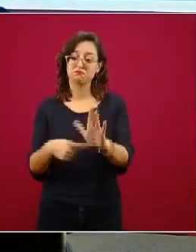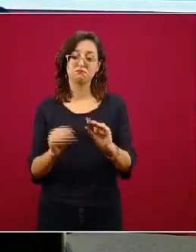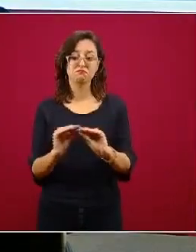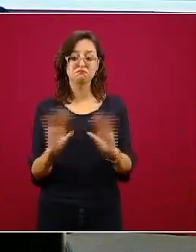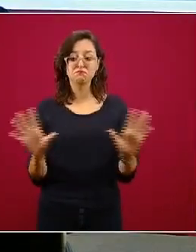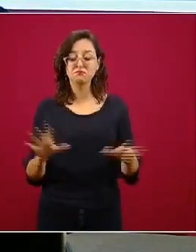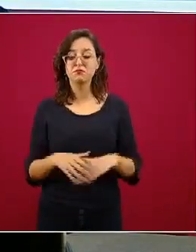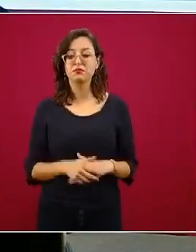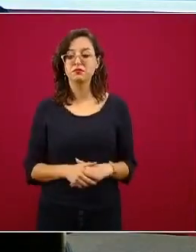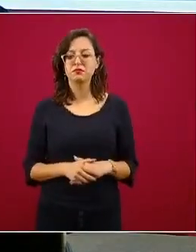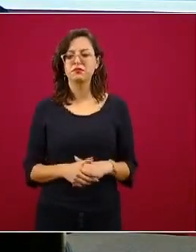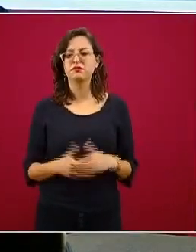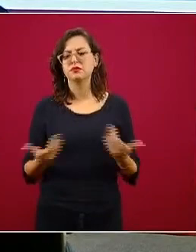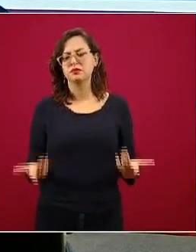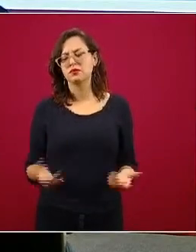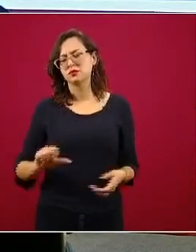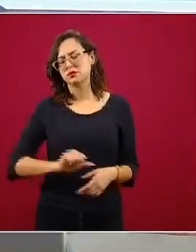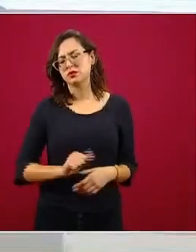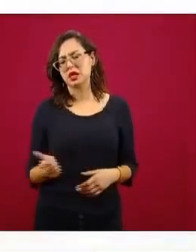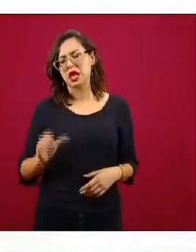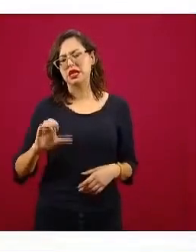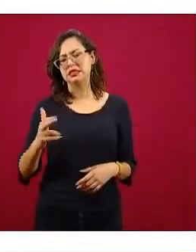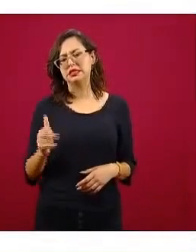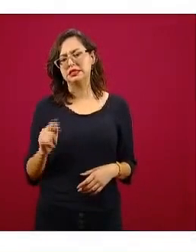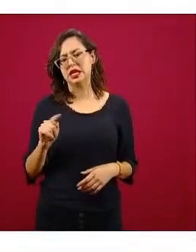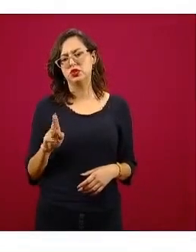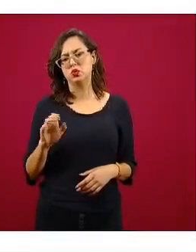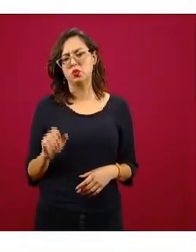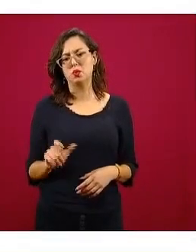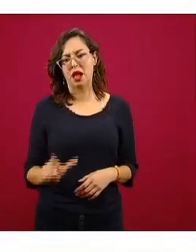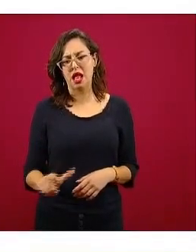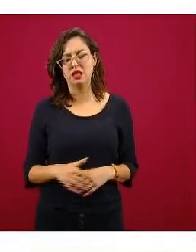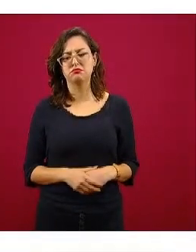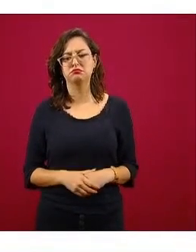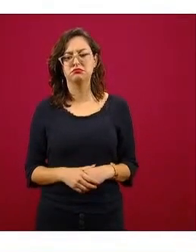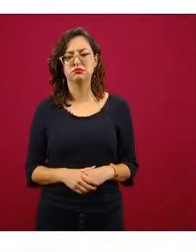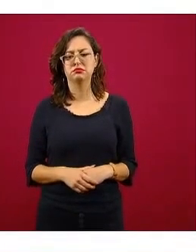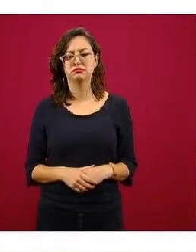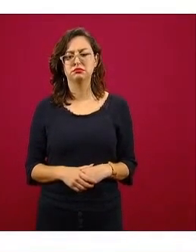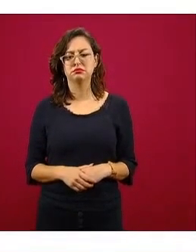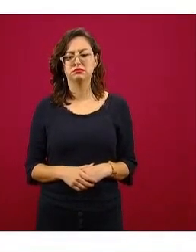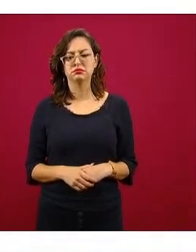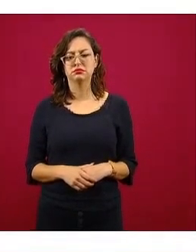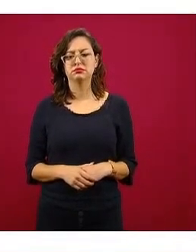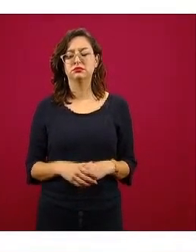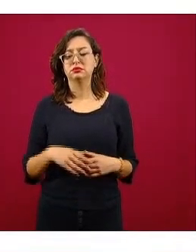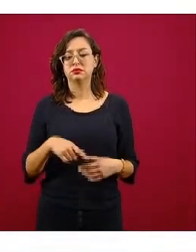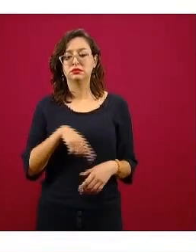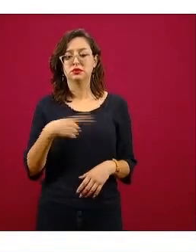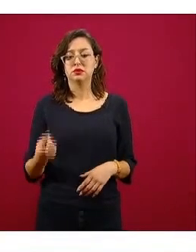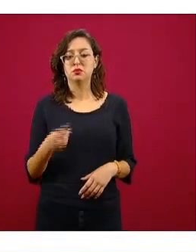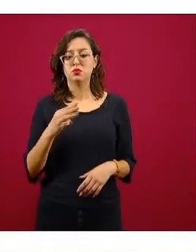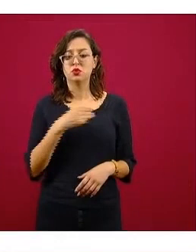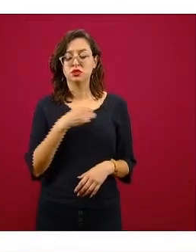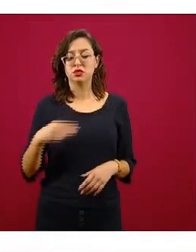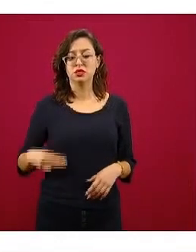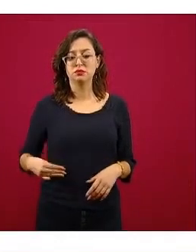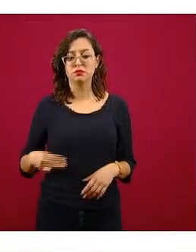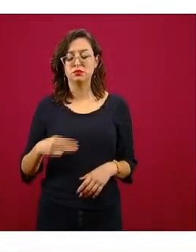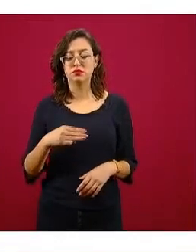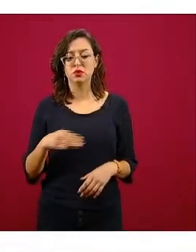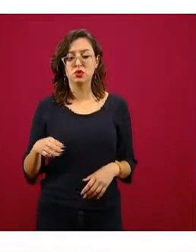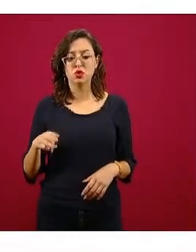claros. Veamos Chetumal, que es Otompe Blanco, y el municipio Solidaridad, ahí es donde está, y vemos lo